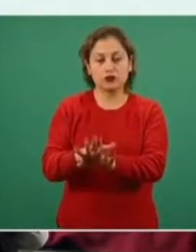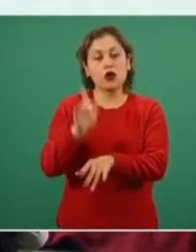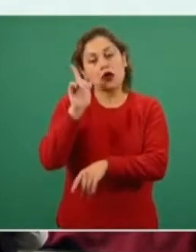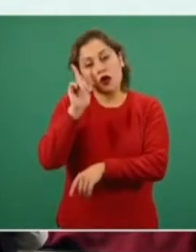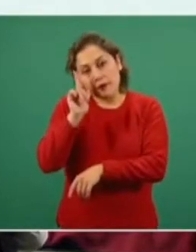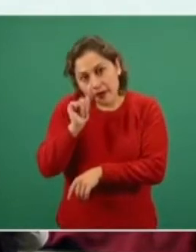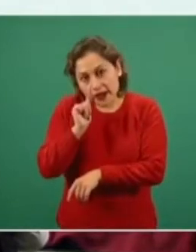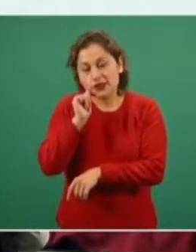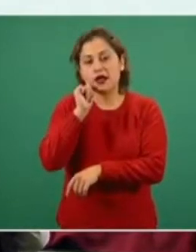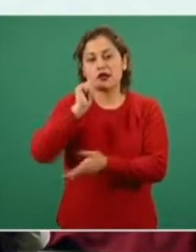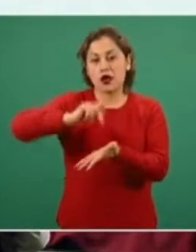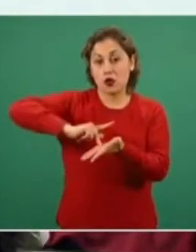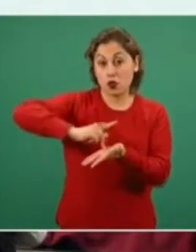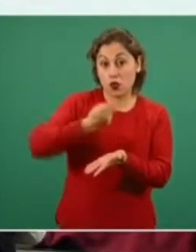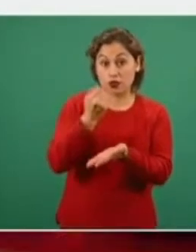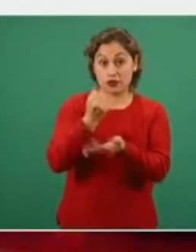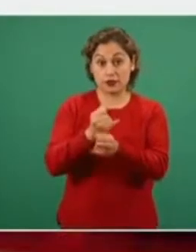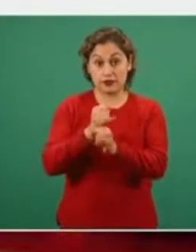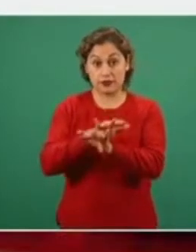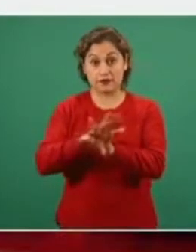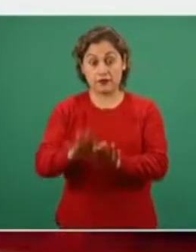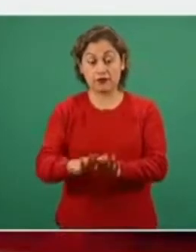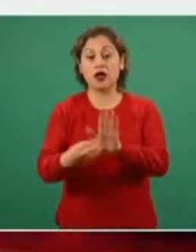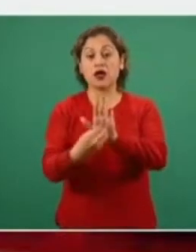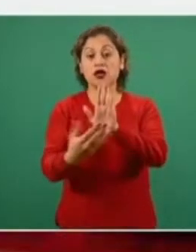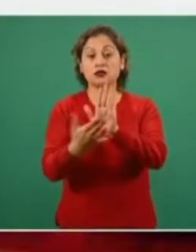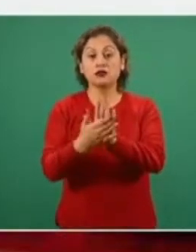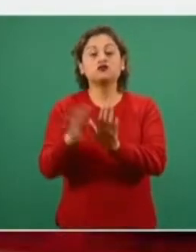nueva actualización, tengamos un número